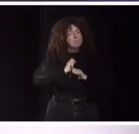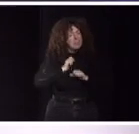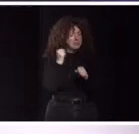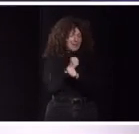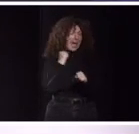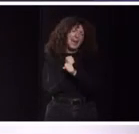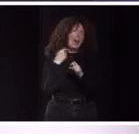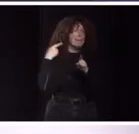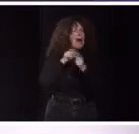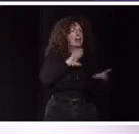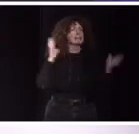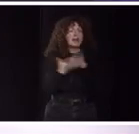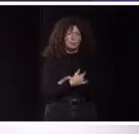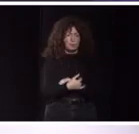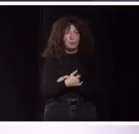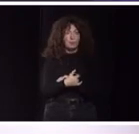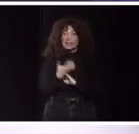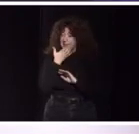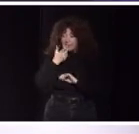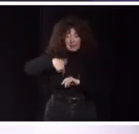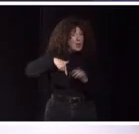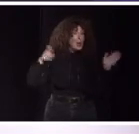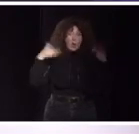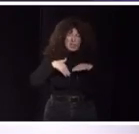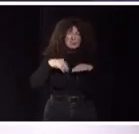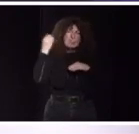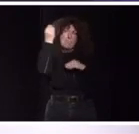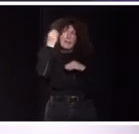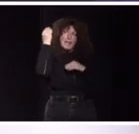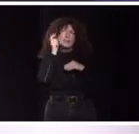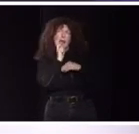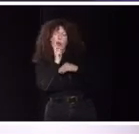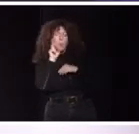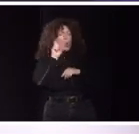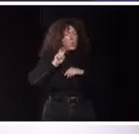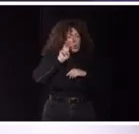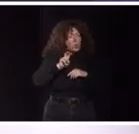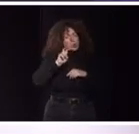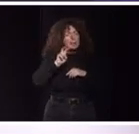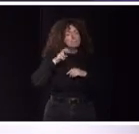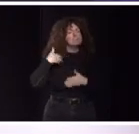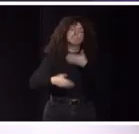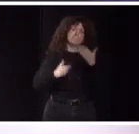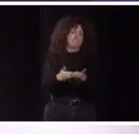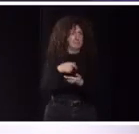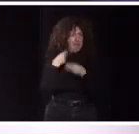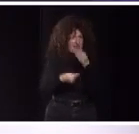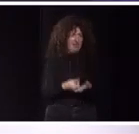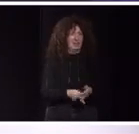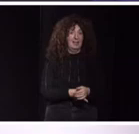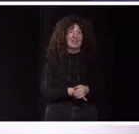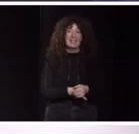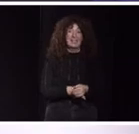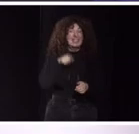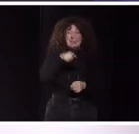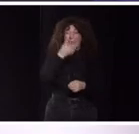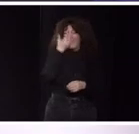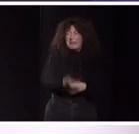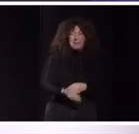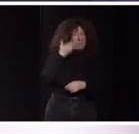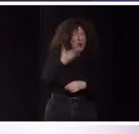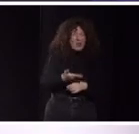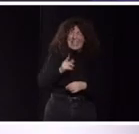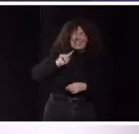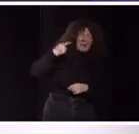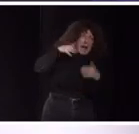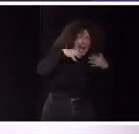de transformación y si no la tenemos, la pensamos, la encontramos y nos ponemos a ella. Es más importante que